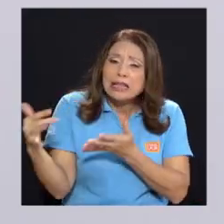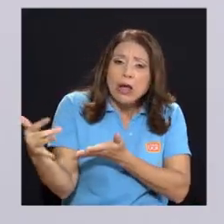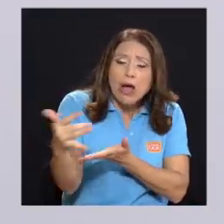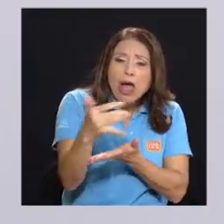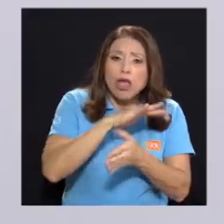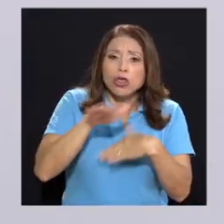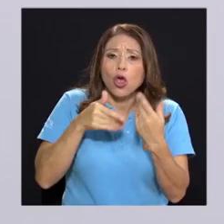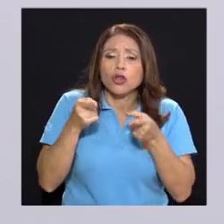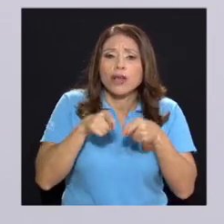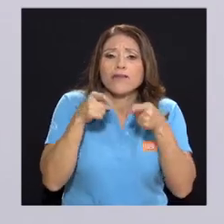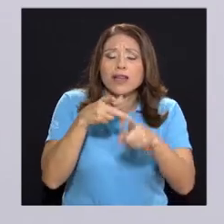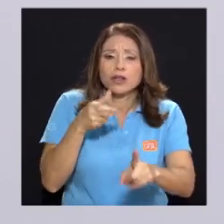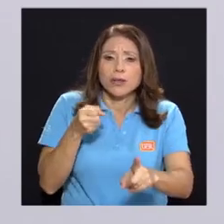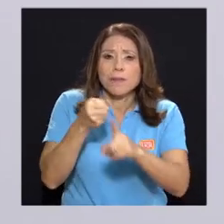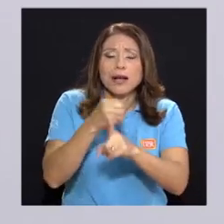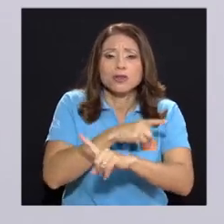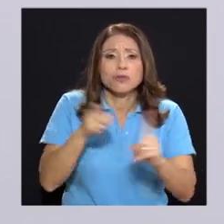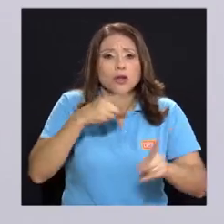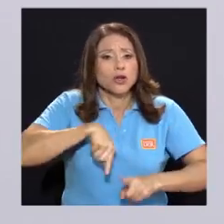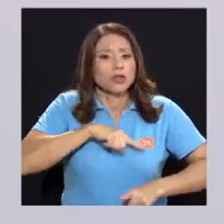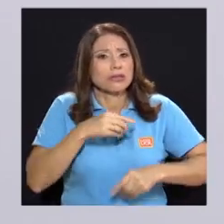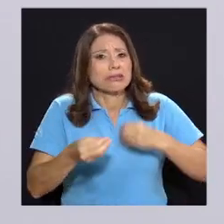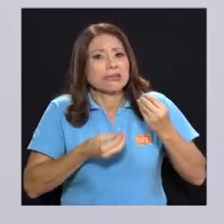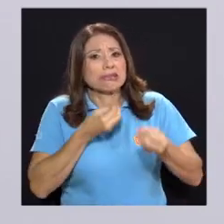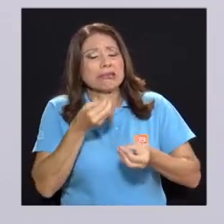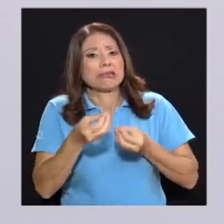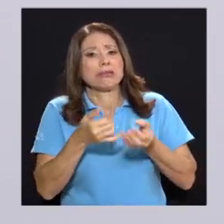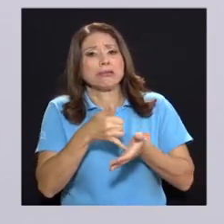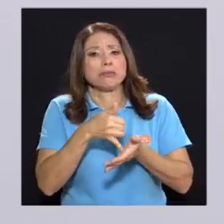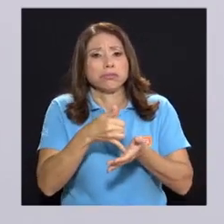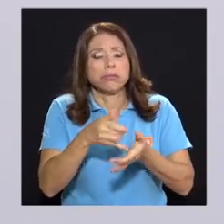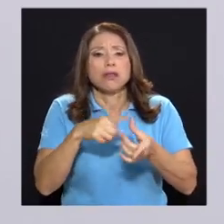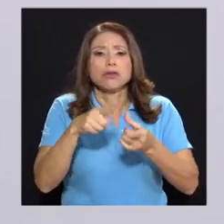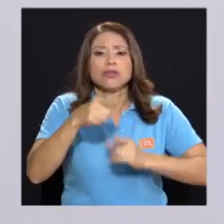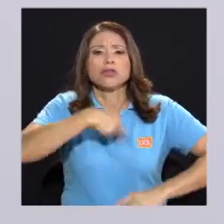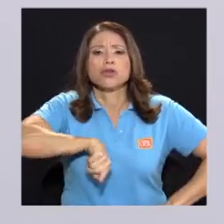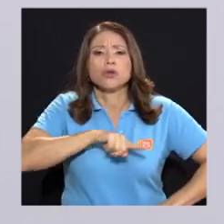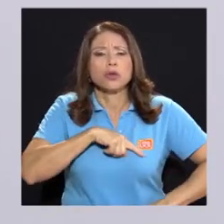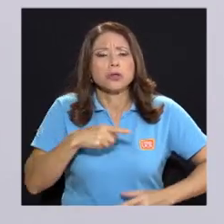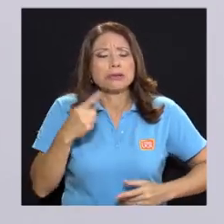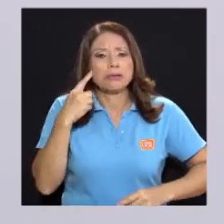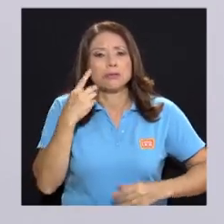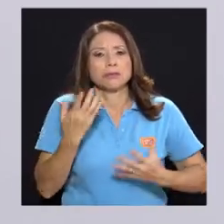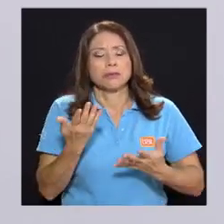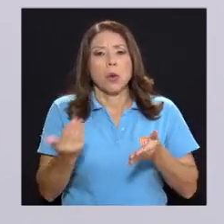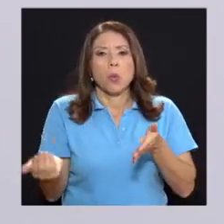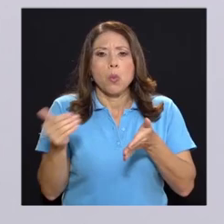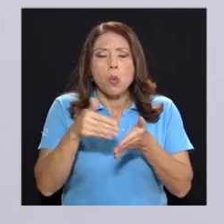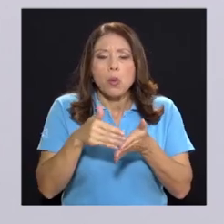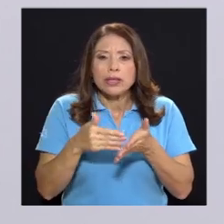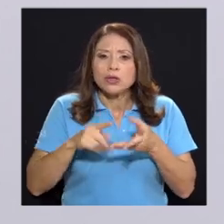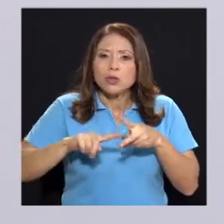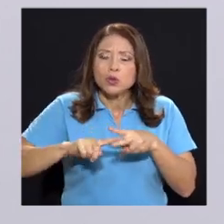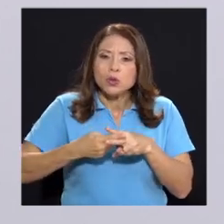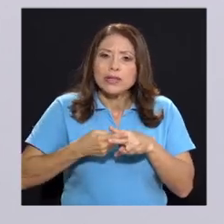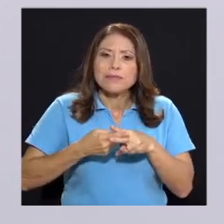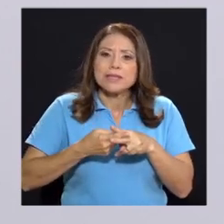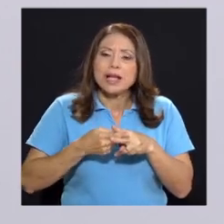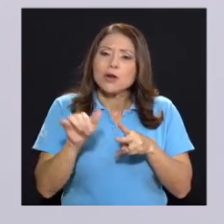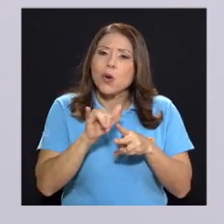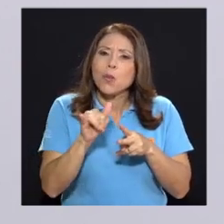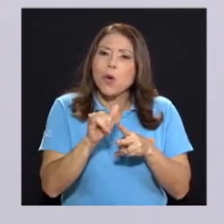el punto de partida muy endeble quiere decir que tuvimos que volver y decir bueno aquí vamos a empezar casi como a trazar el